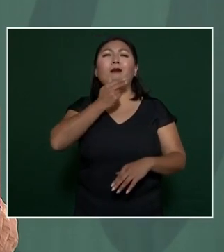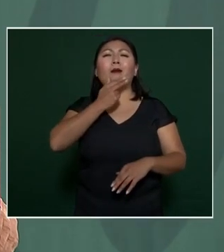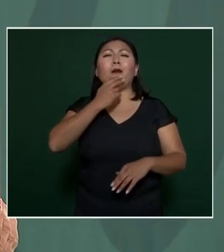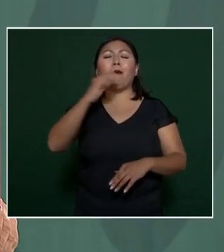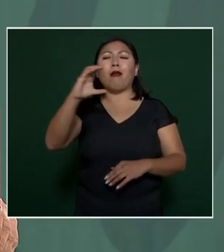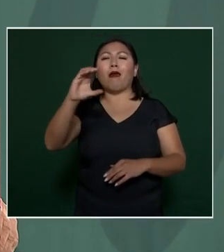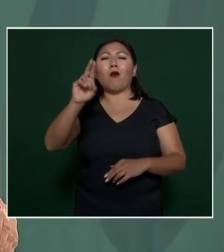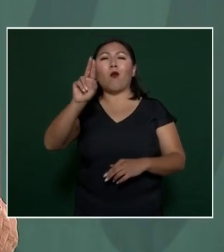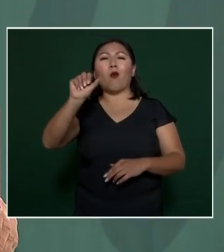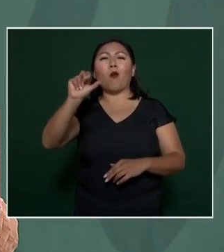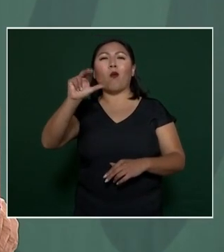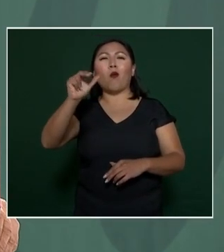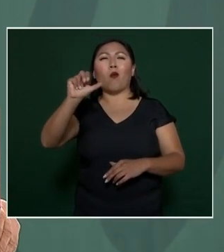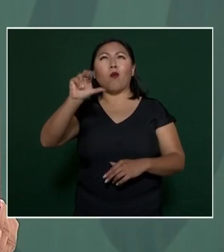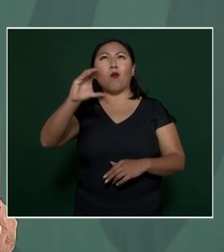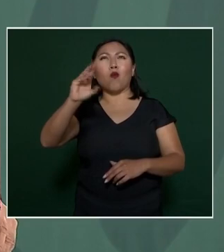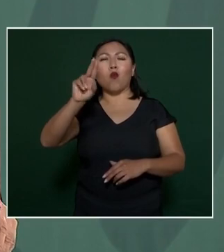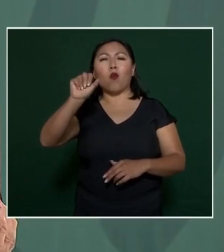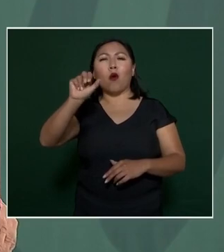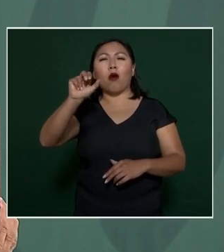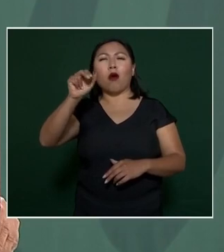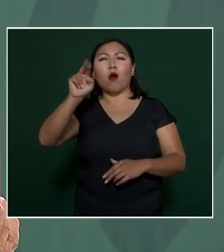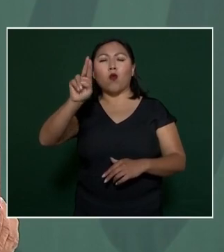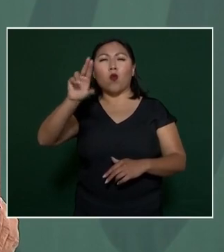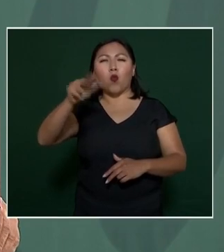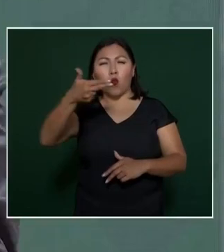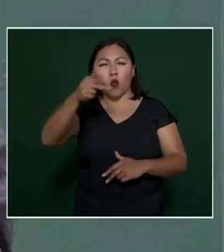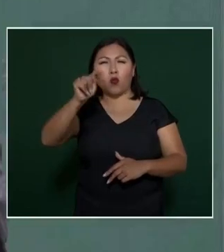Cárdenas en